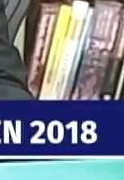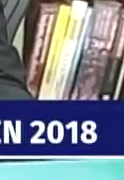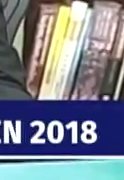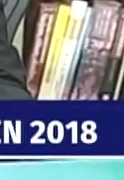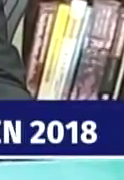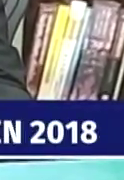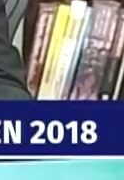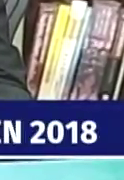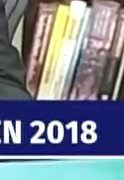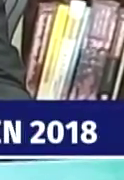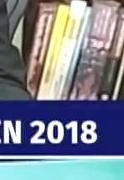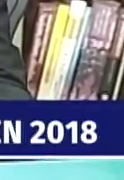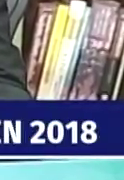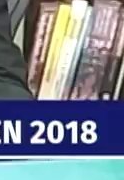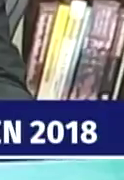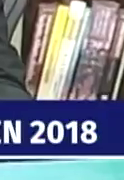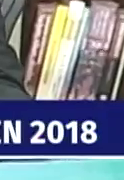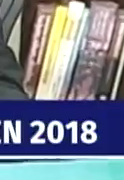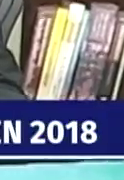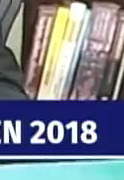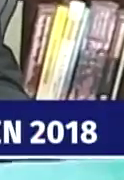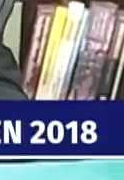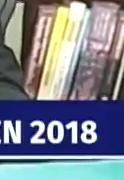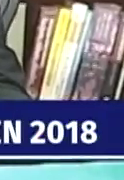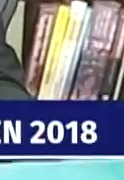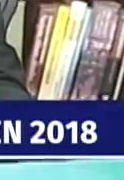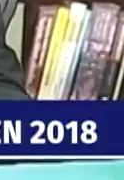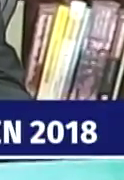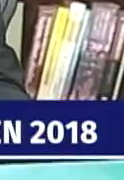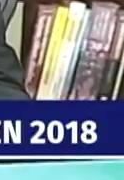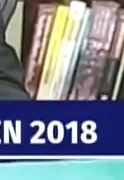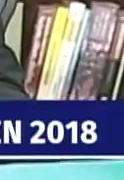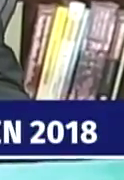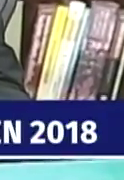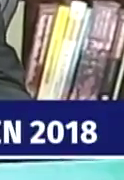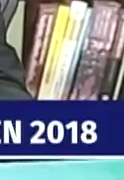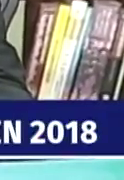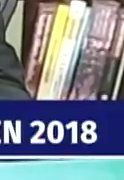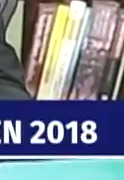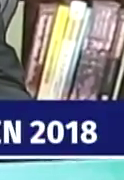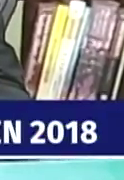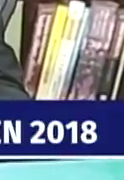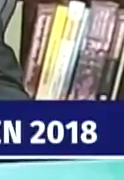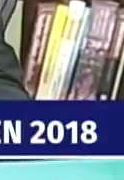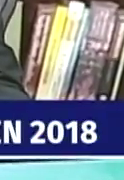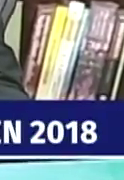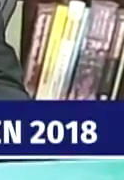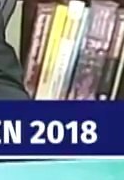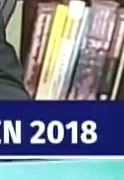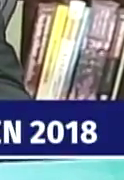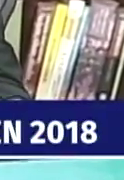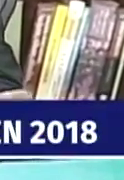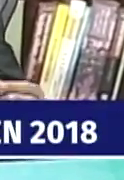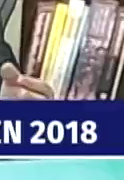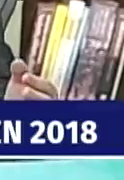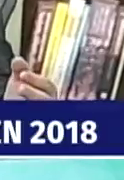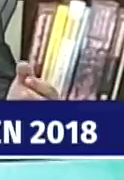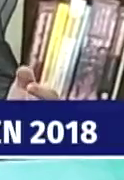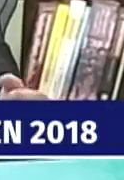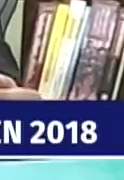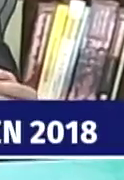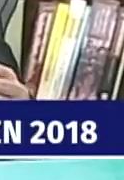tenemos además una feria con muchas más actividades, más de 500 actividades que son